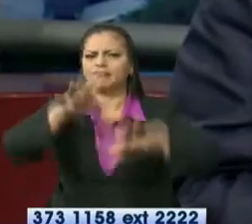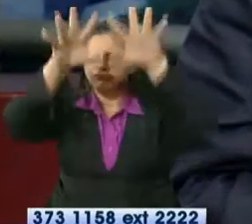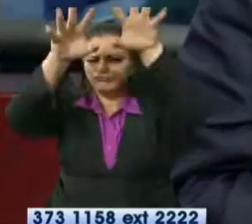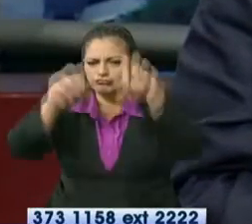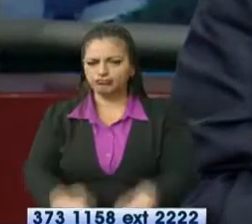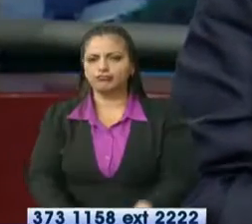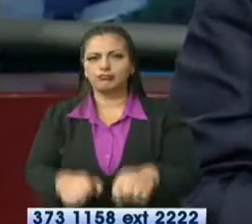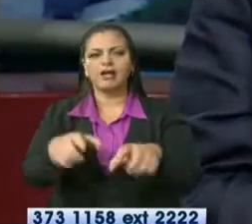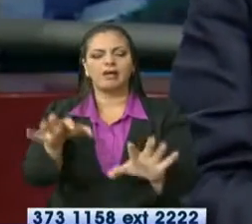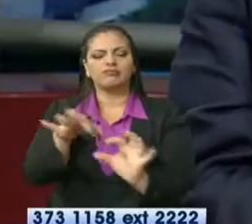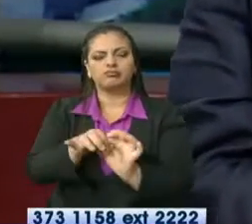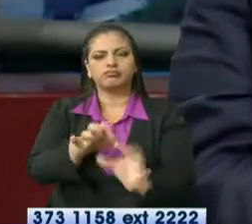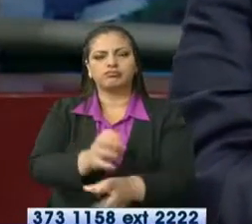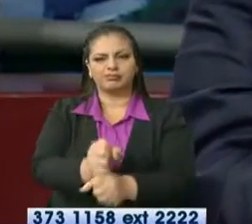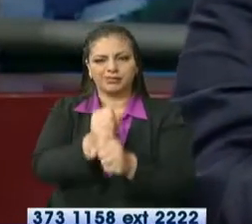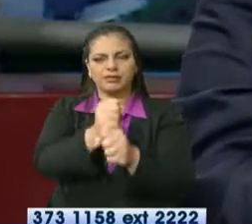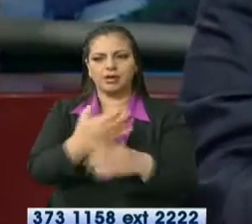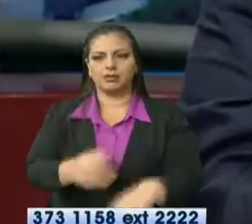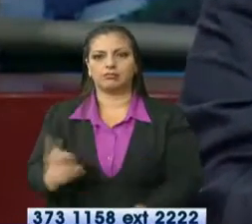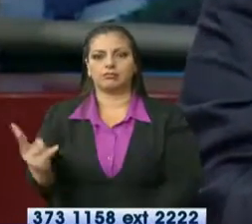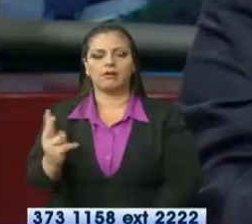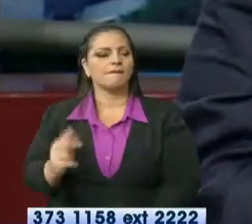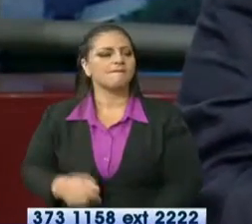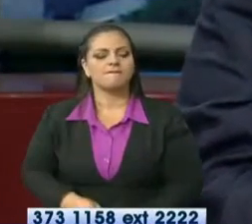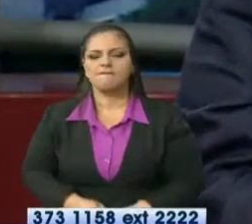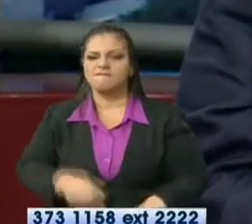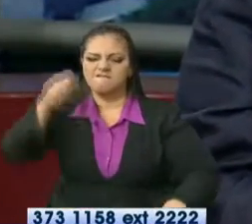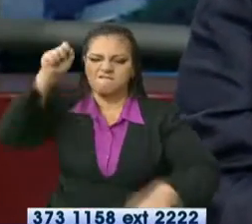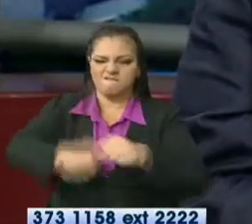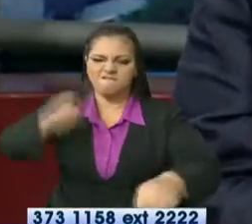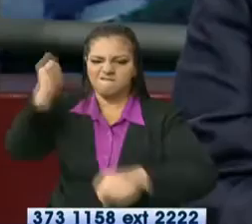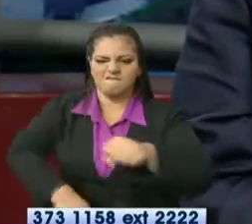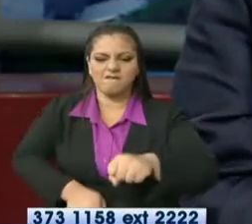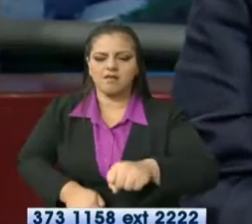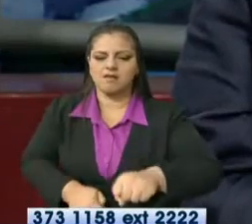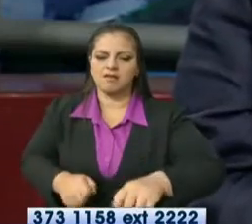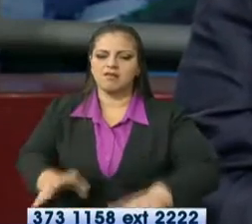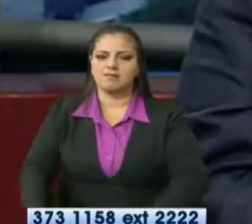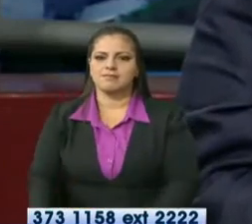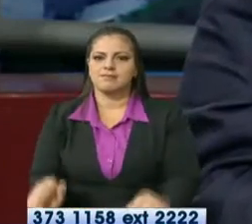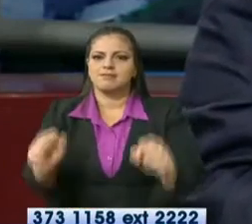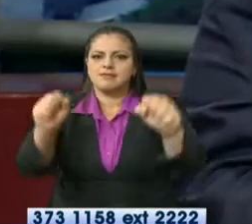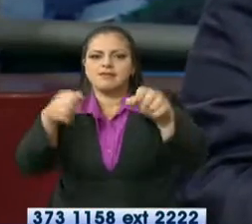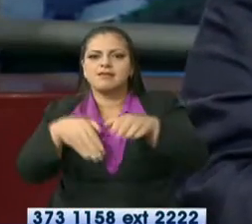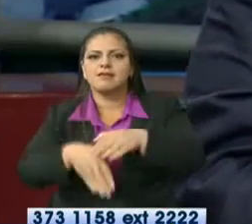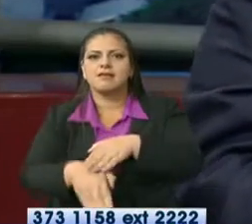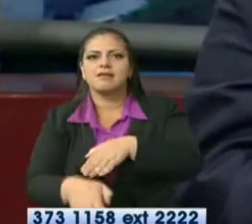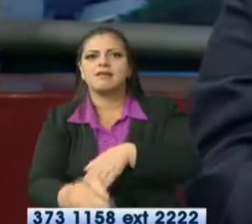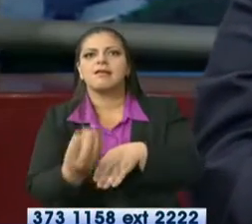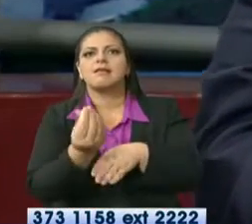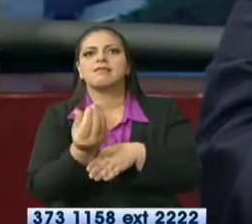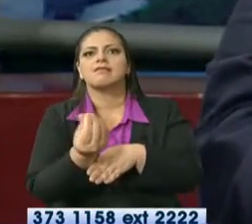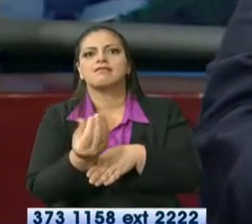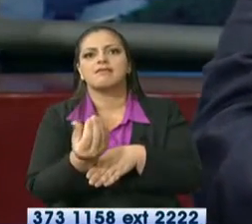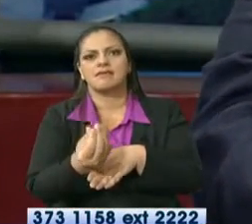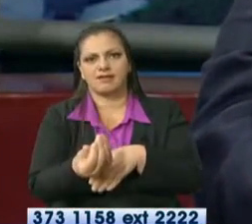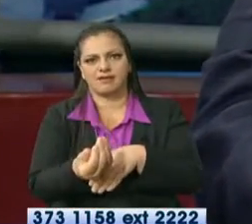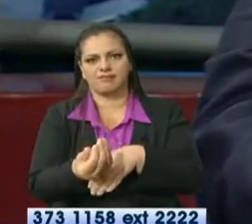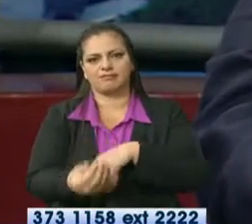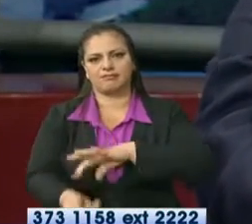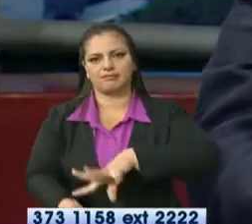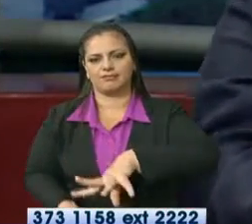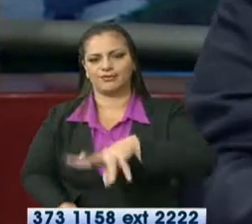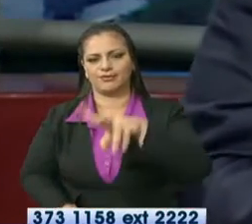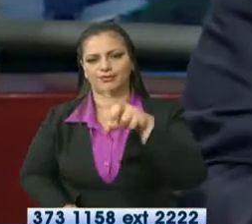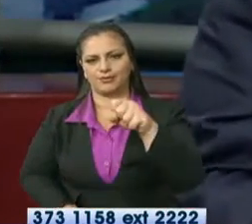el dinero recaudado durante el fin de semana. El propietario del negocio espera que el video grabado por las cámaras de seguridad